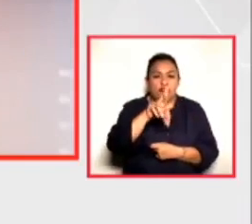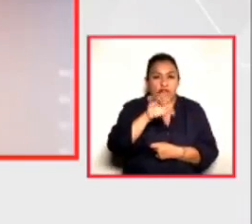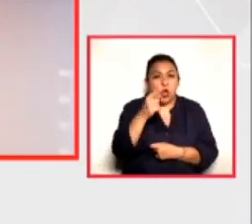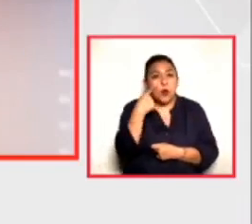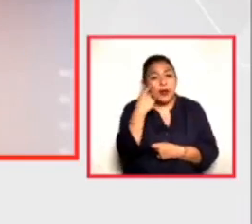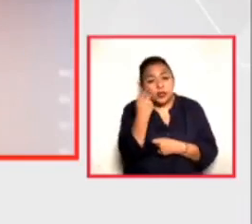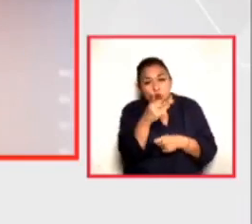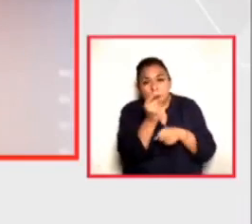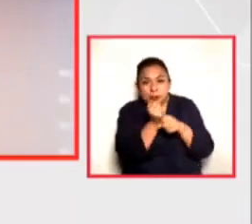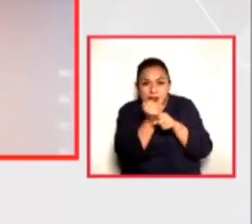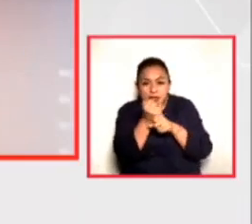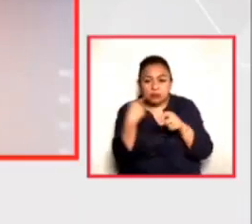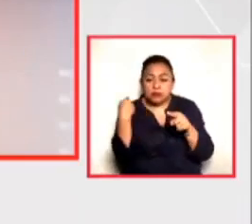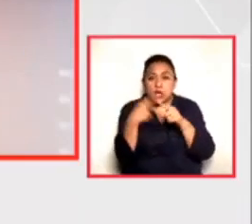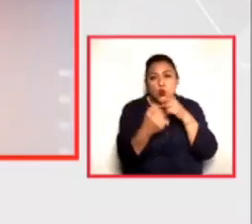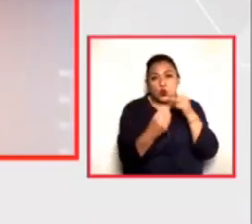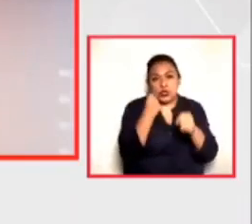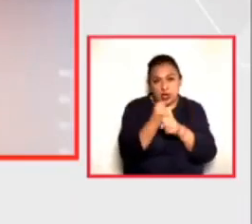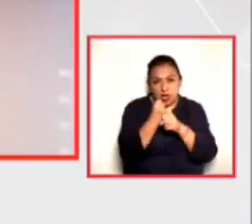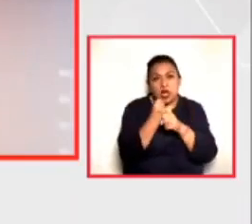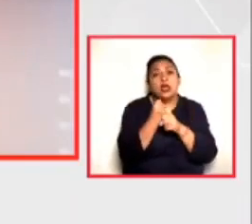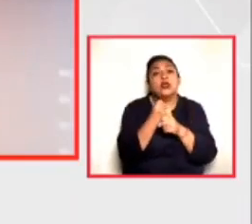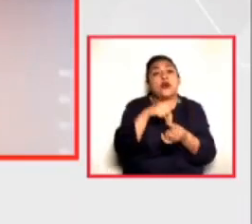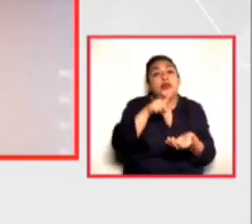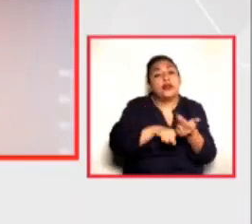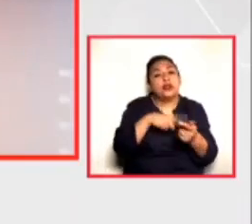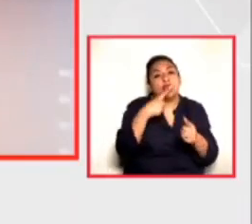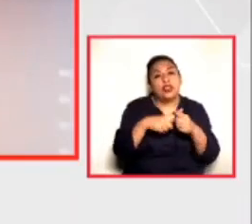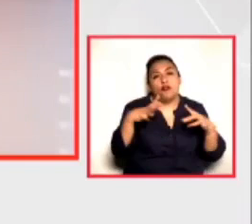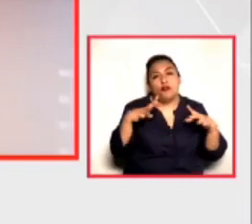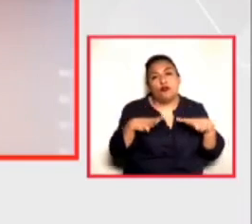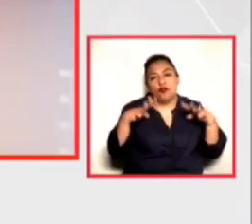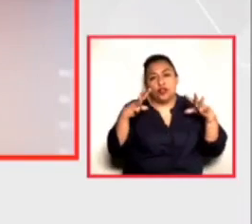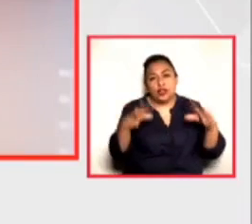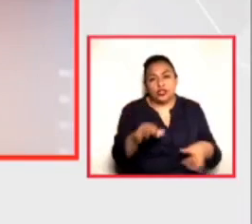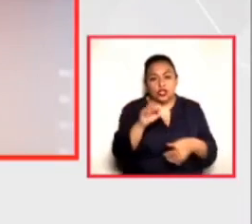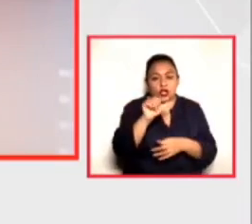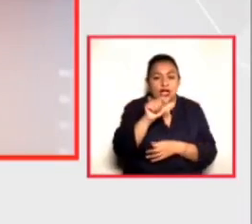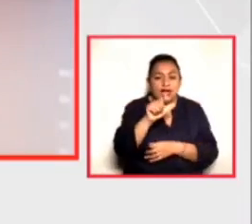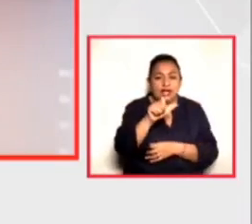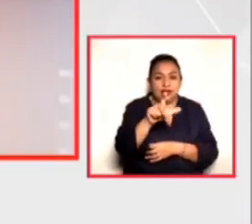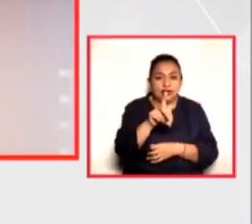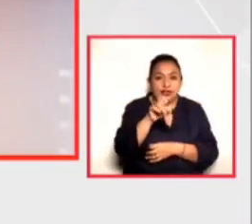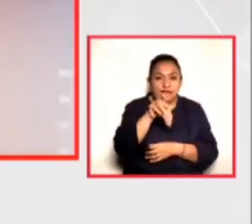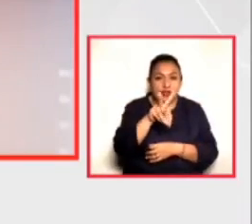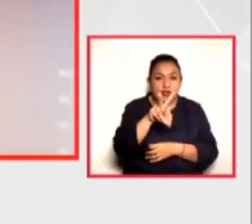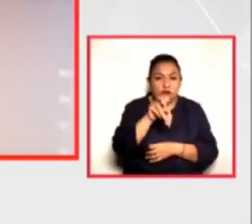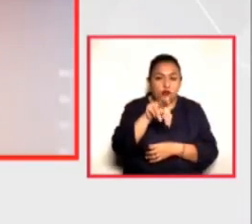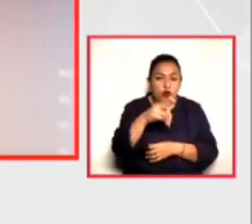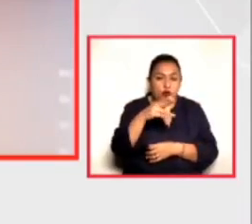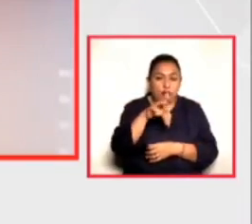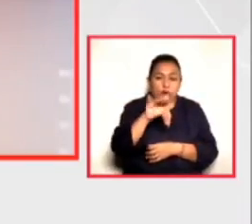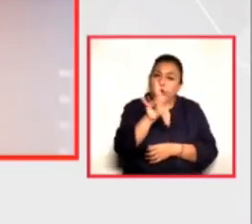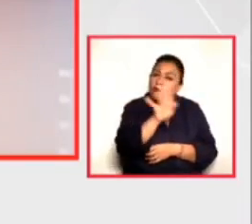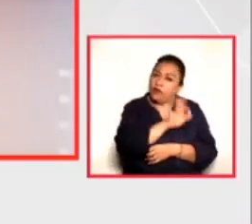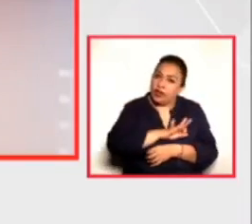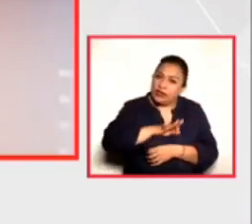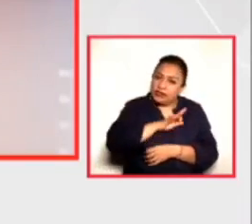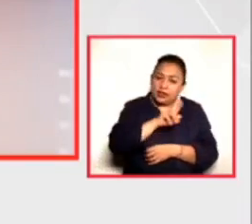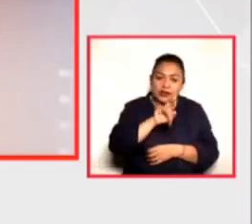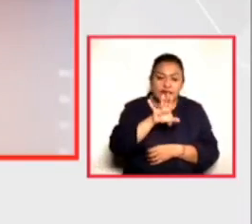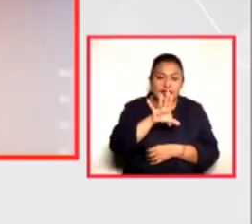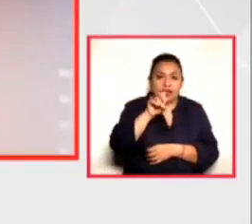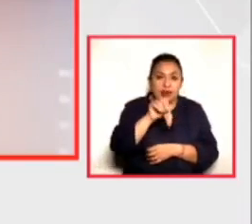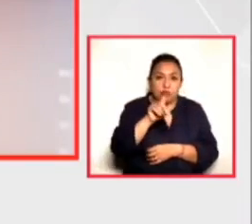largo de este año, auspiciado por la Fundación Alexander von Humboldt. Enhorabuena para Ricardo Pérez